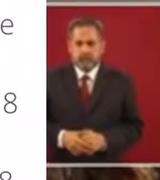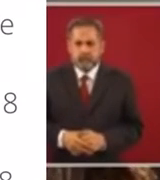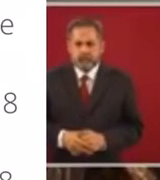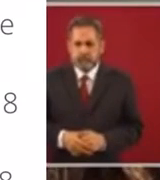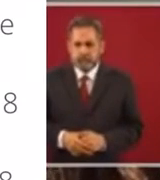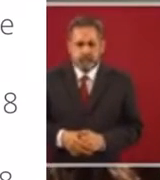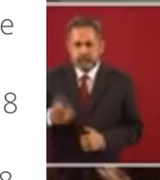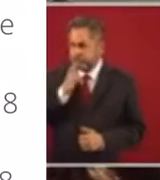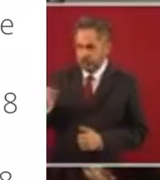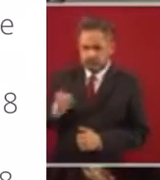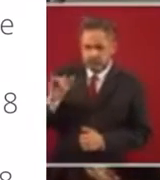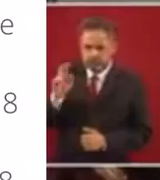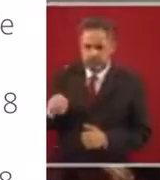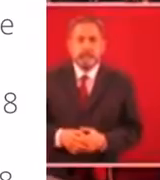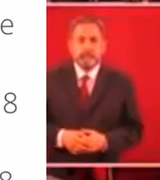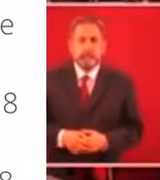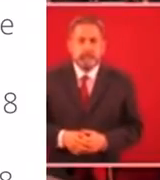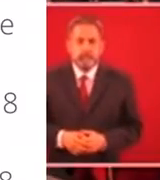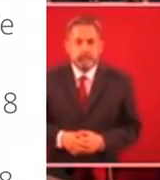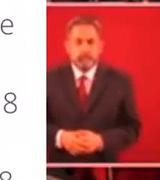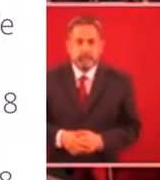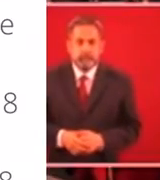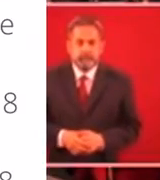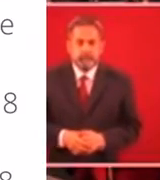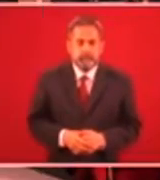puede ser Juan, porque sin saber.